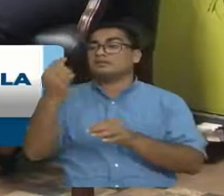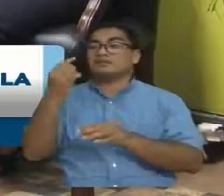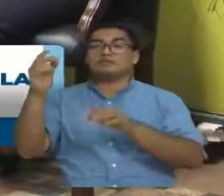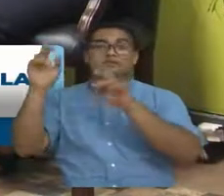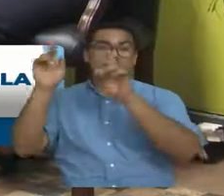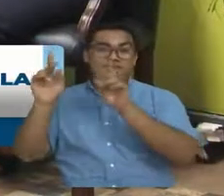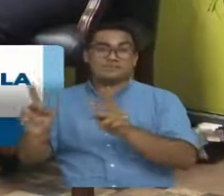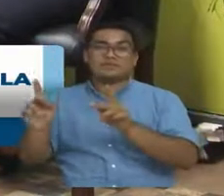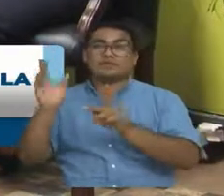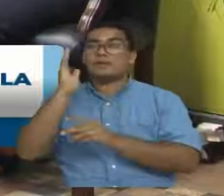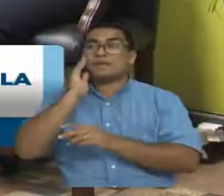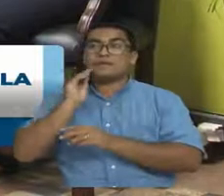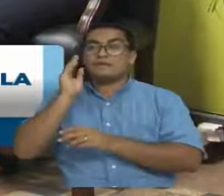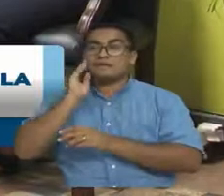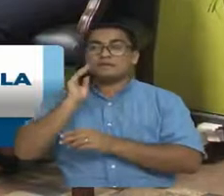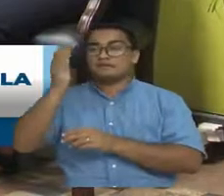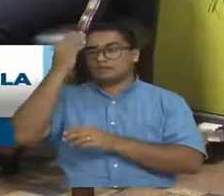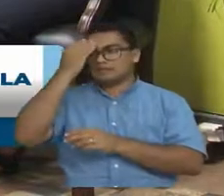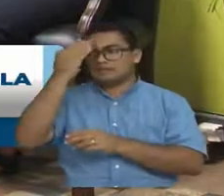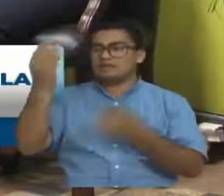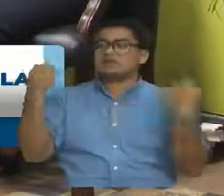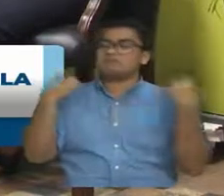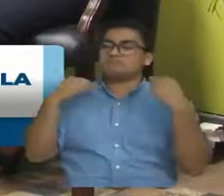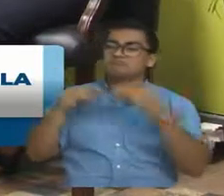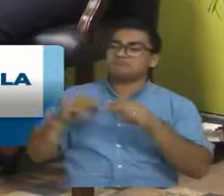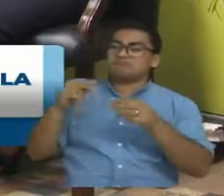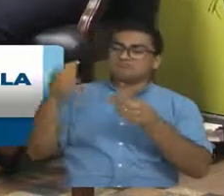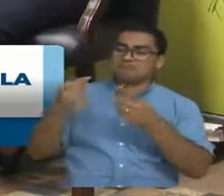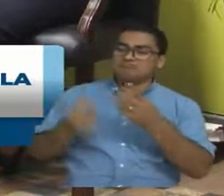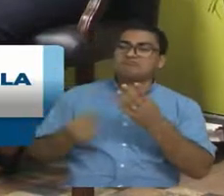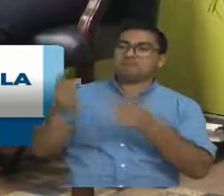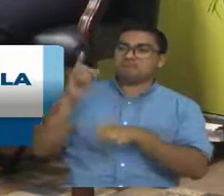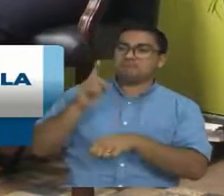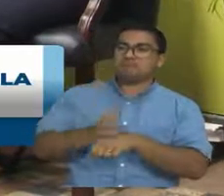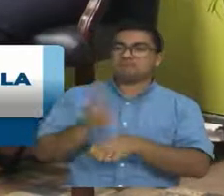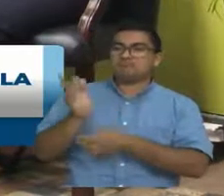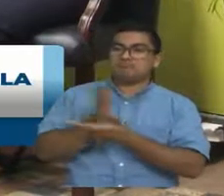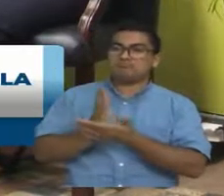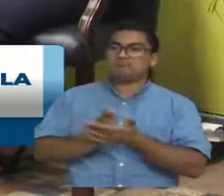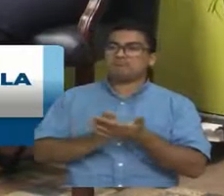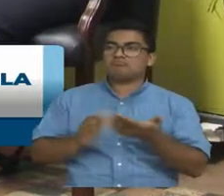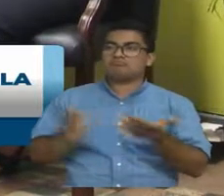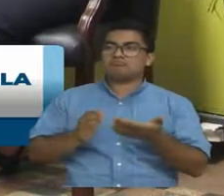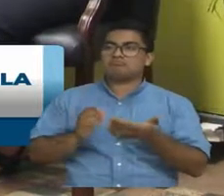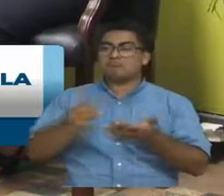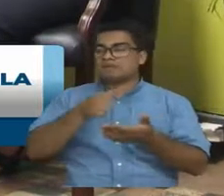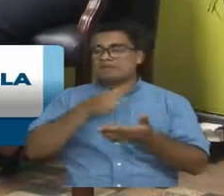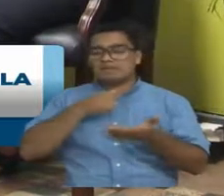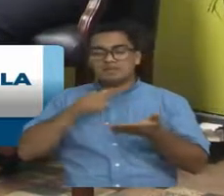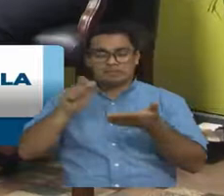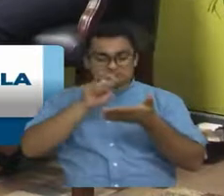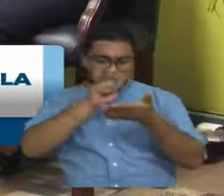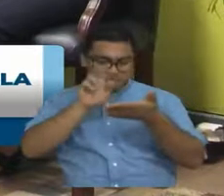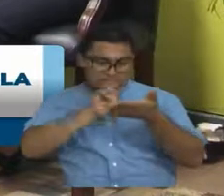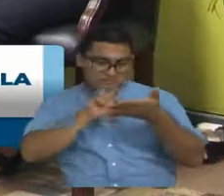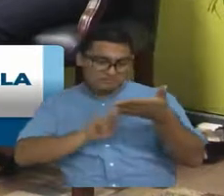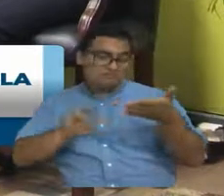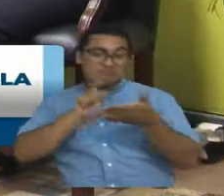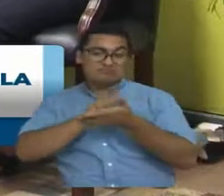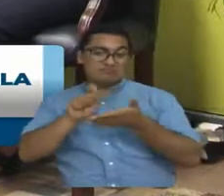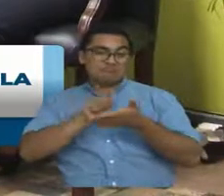capacitada para hacer el diagnóstico en base a criterios clínicos que hay pruebas de lectura y escritura